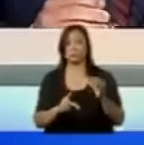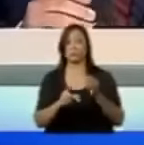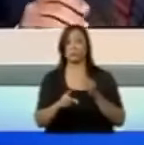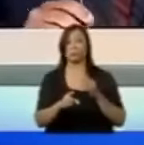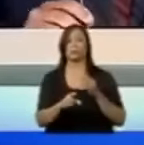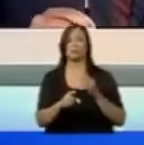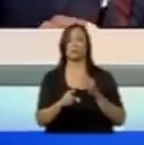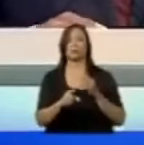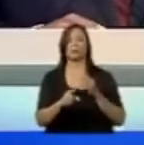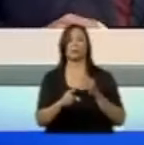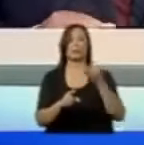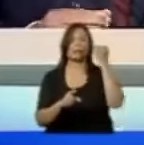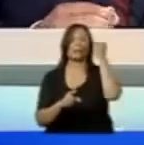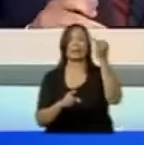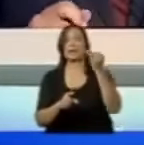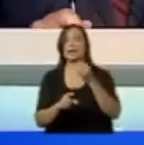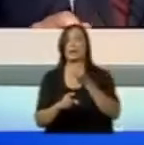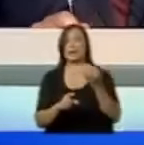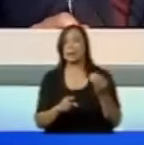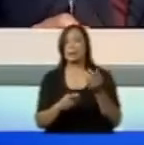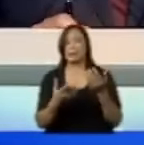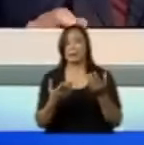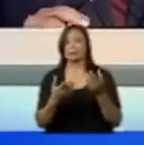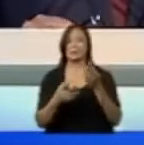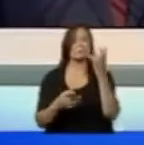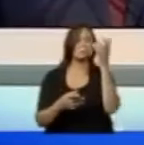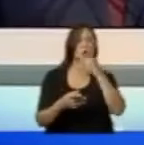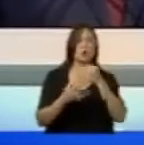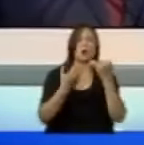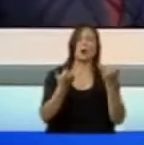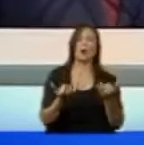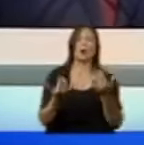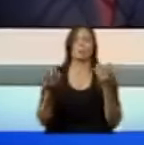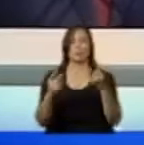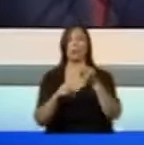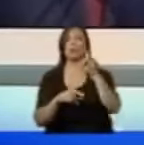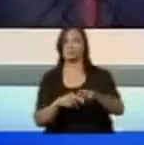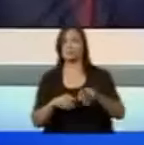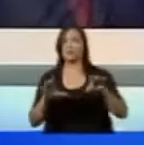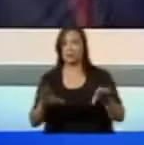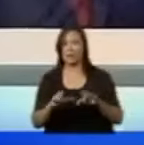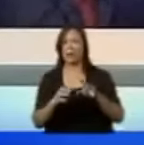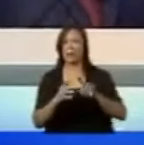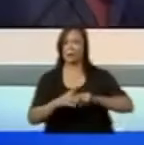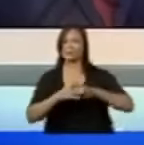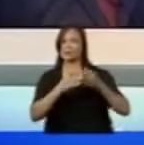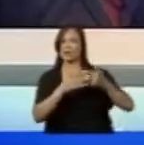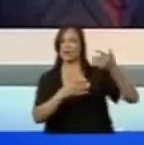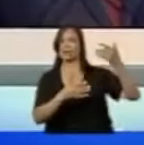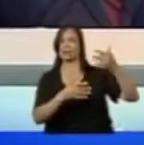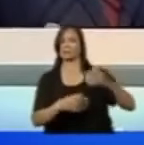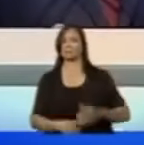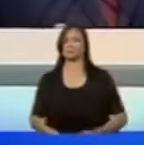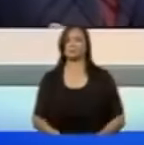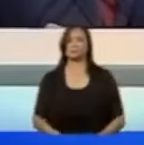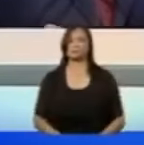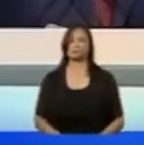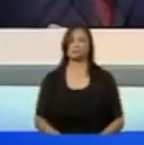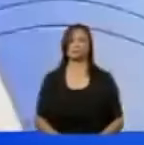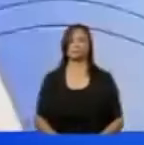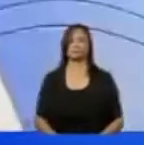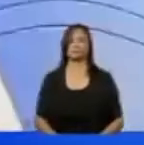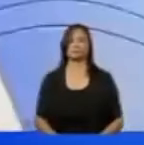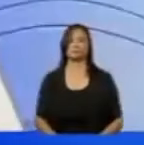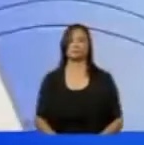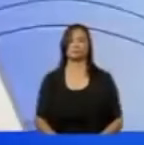y de ideas que están muy bonitas hoy, pero que debieron quizás aplicarse anteriormente. Bien,